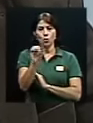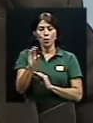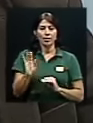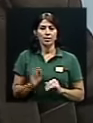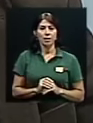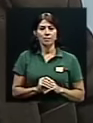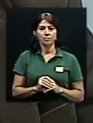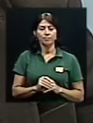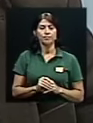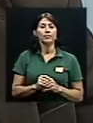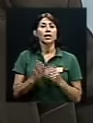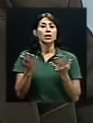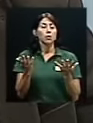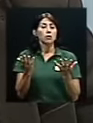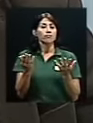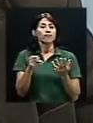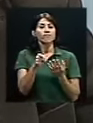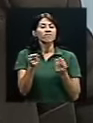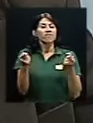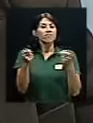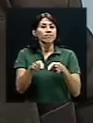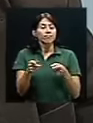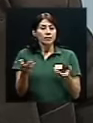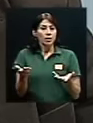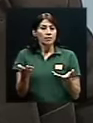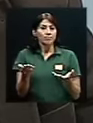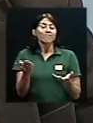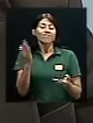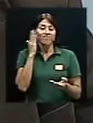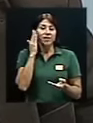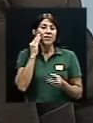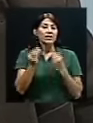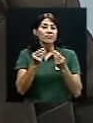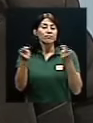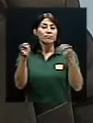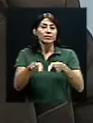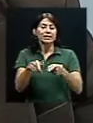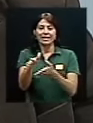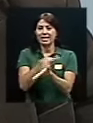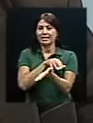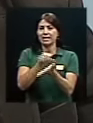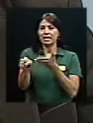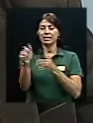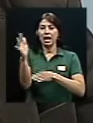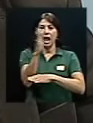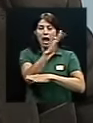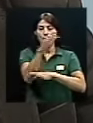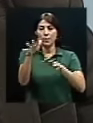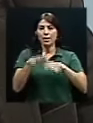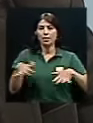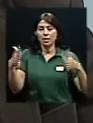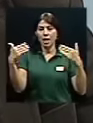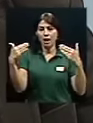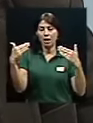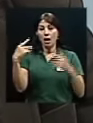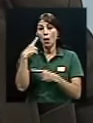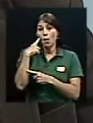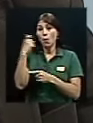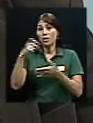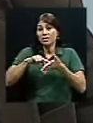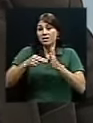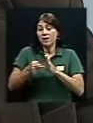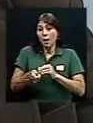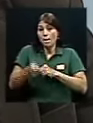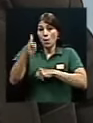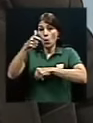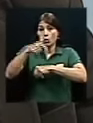bueno, lo que va a generar es fácil de pronosticar, es un desastre ambiental, me parece a mí, porque en muy poco tiempo se tiene que